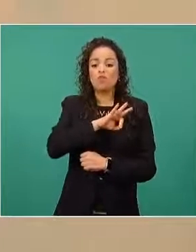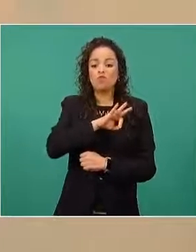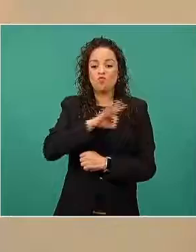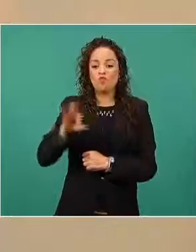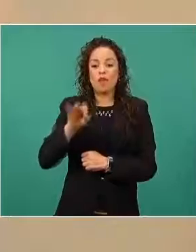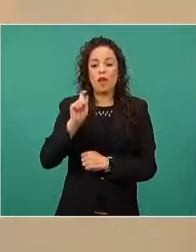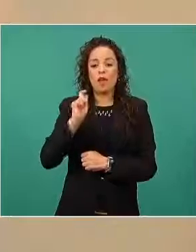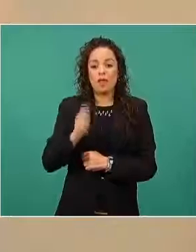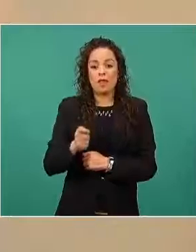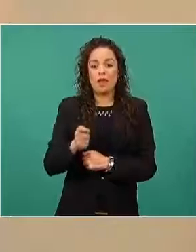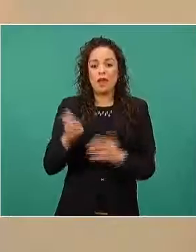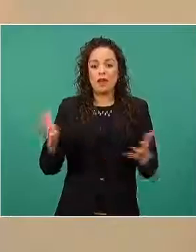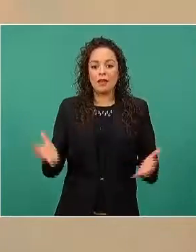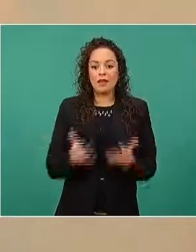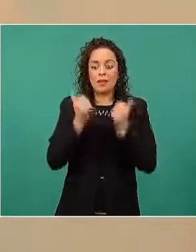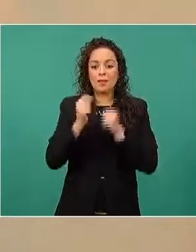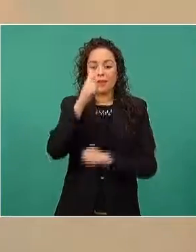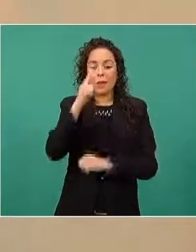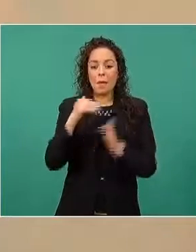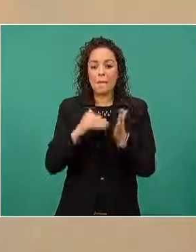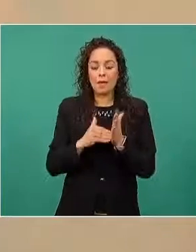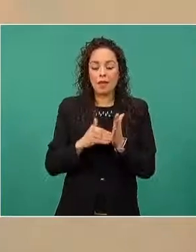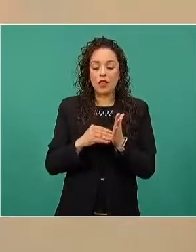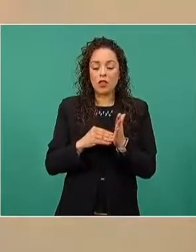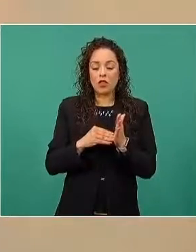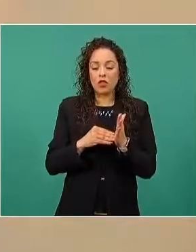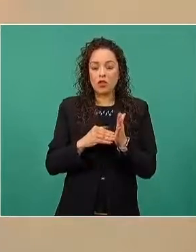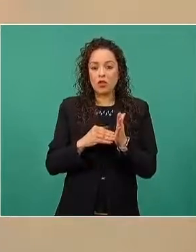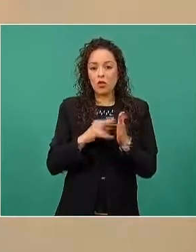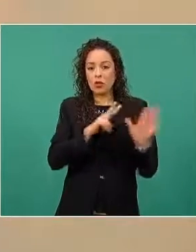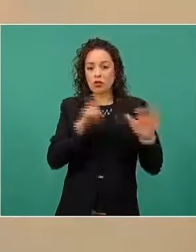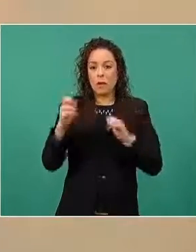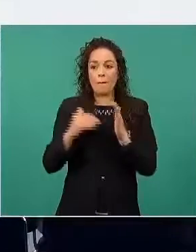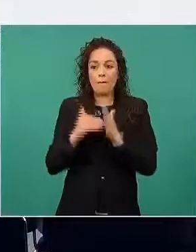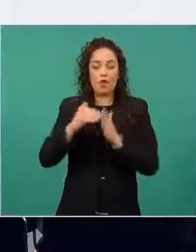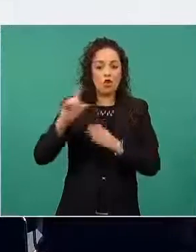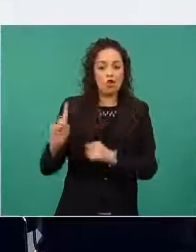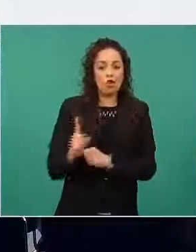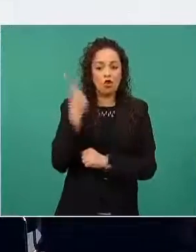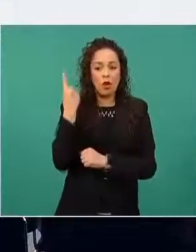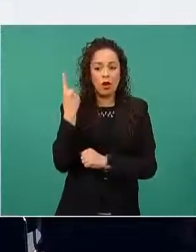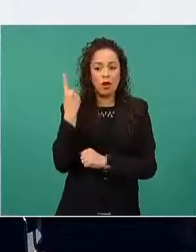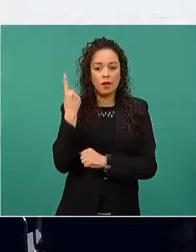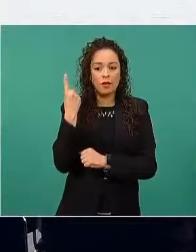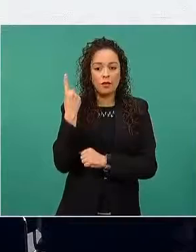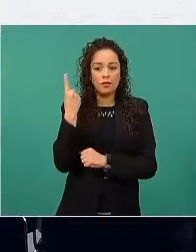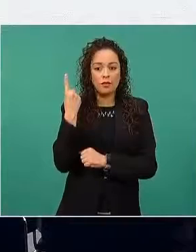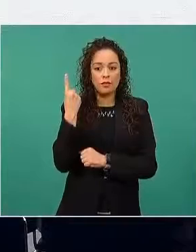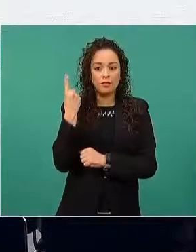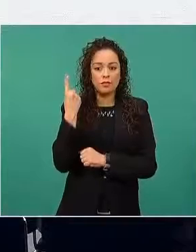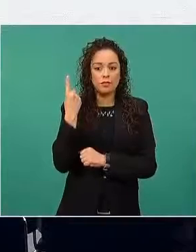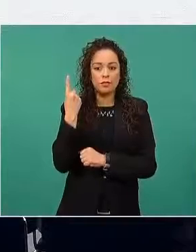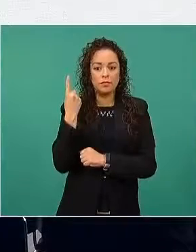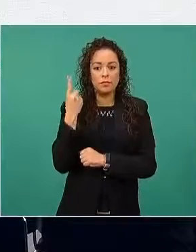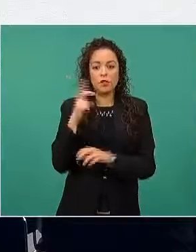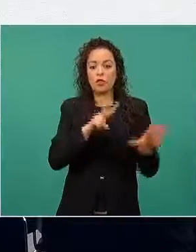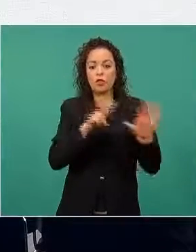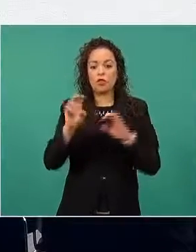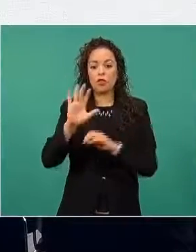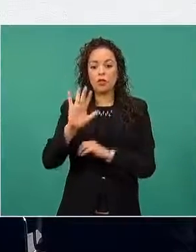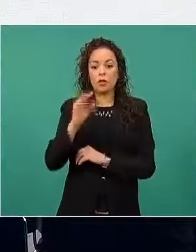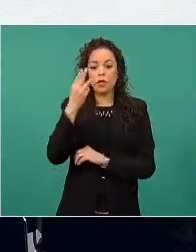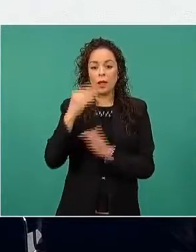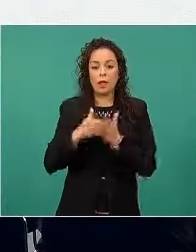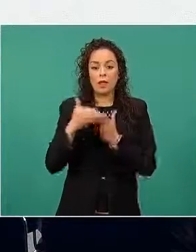recuperar casi 1.200 millones de dólares, disminuyendo la pérdida a tan solo 253 millones de